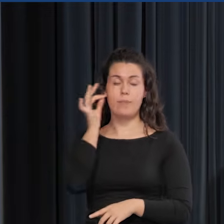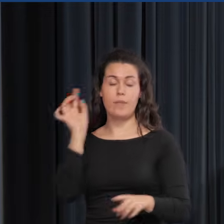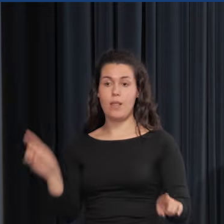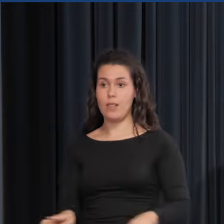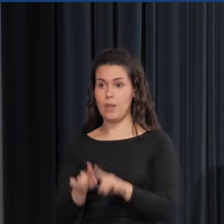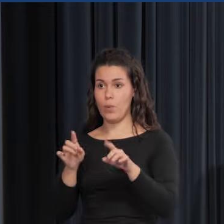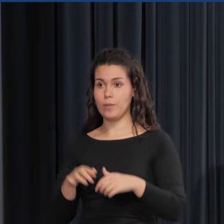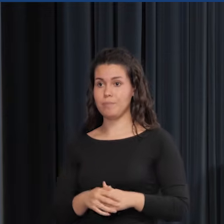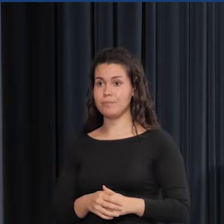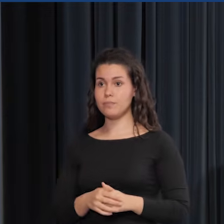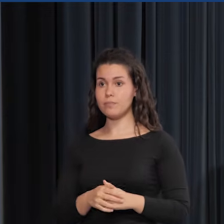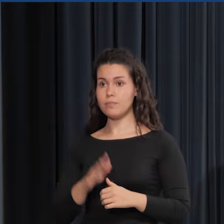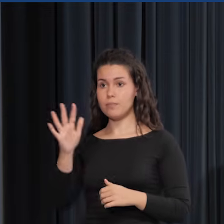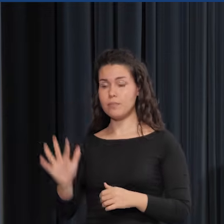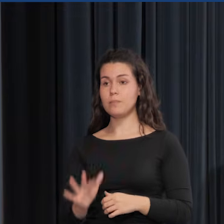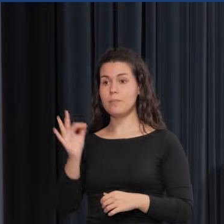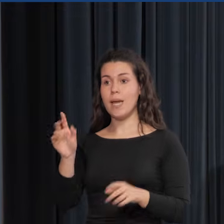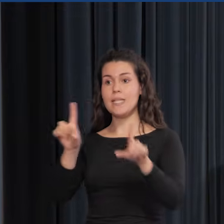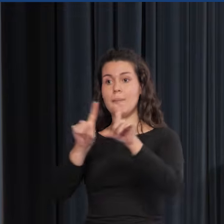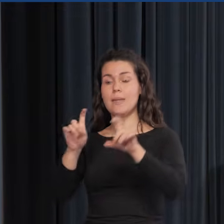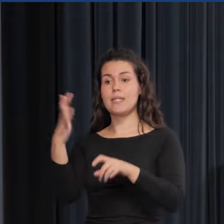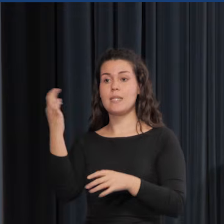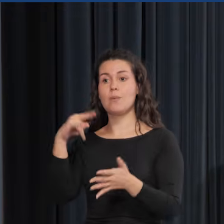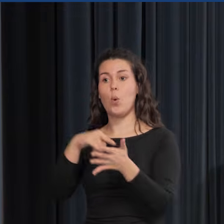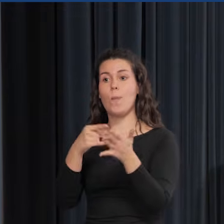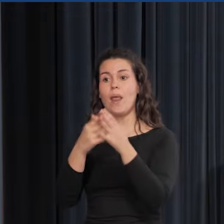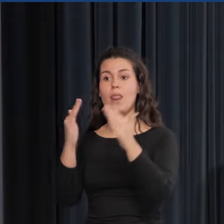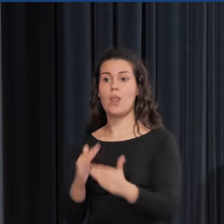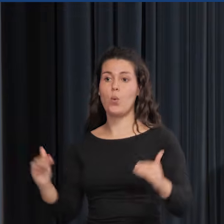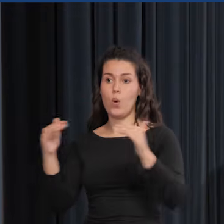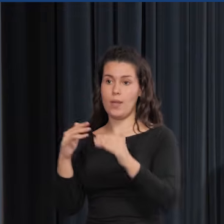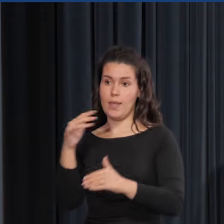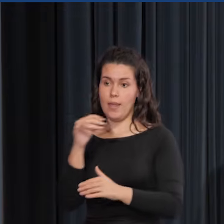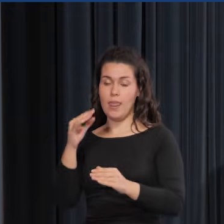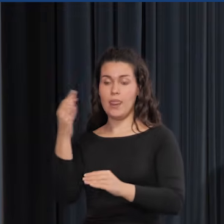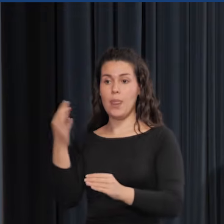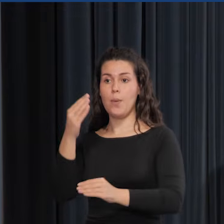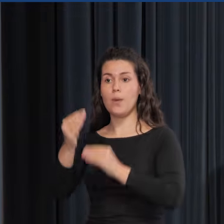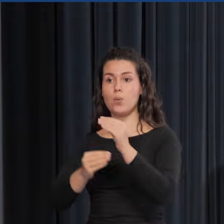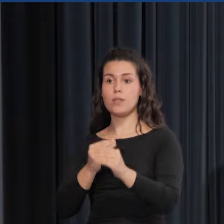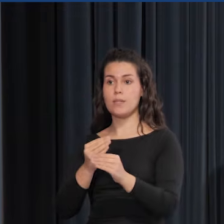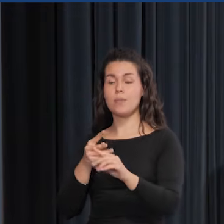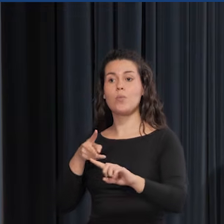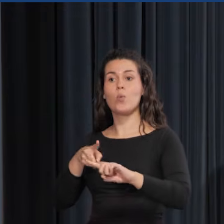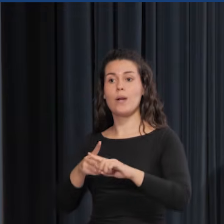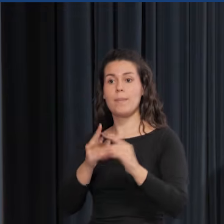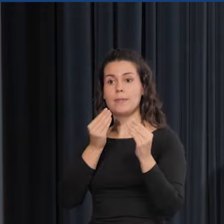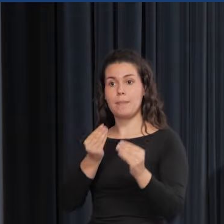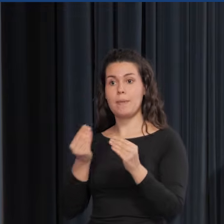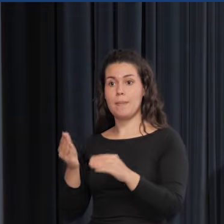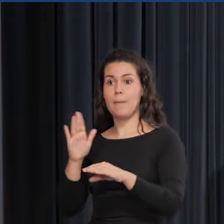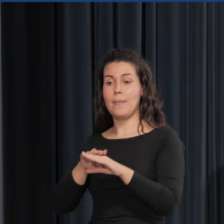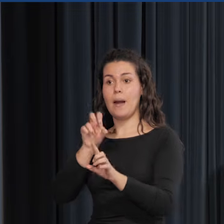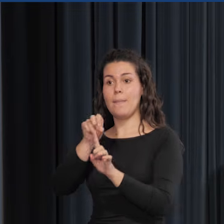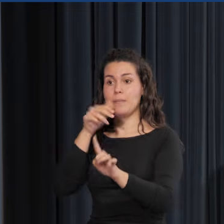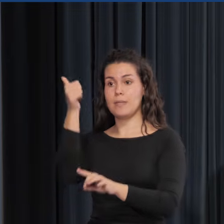la obligación de contar con un plan de igualdad tienen la oportunidad de utilizarlo como una herramienta para integrar la perspectiva de género en prevención